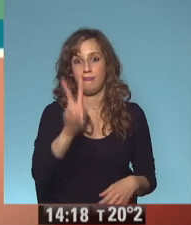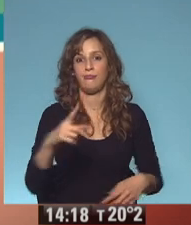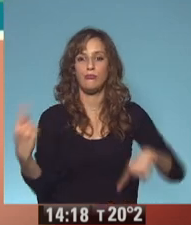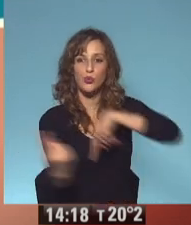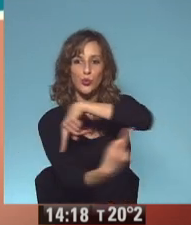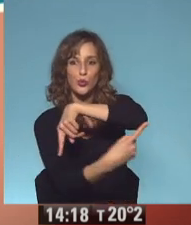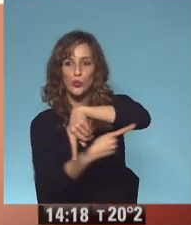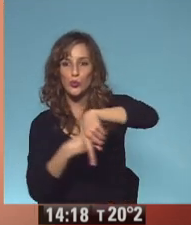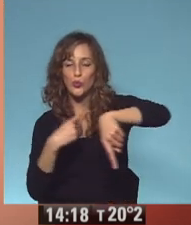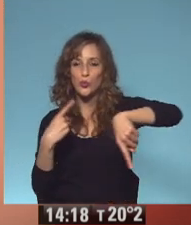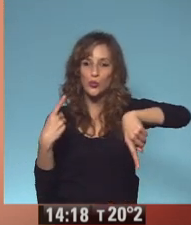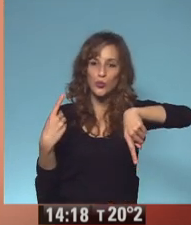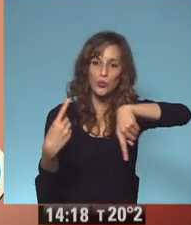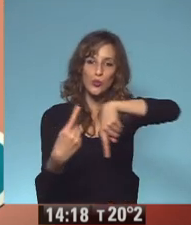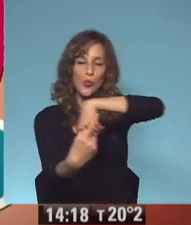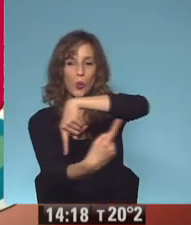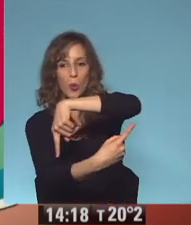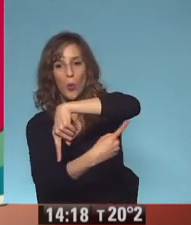¡Oh! ¡Se mueven!